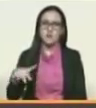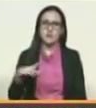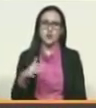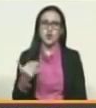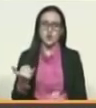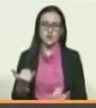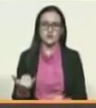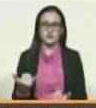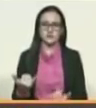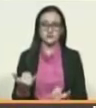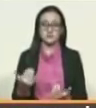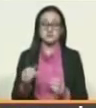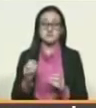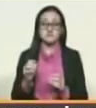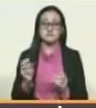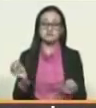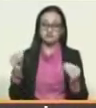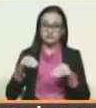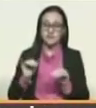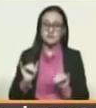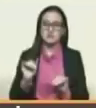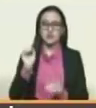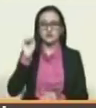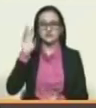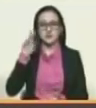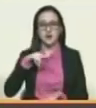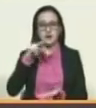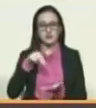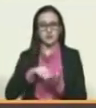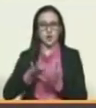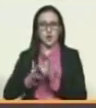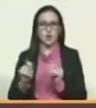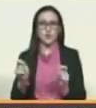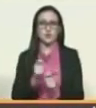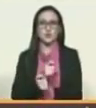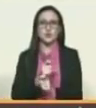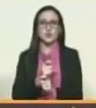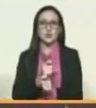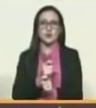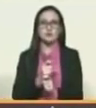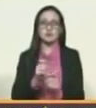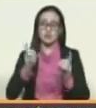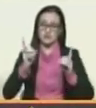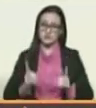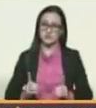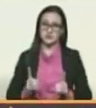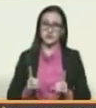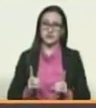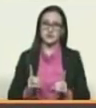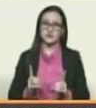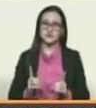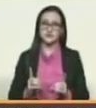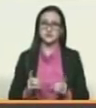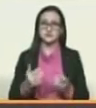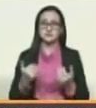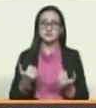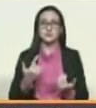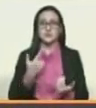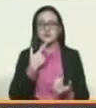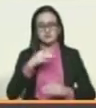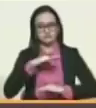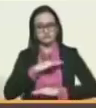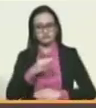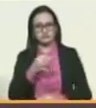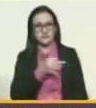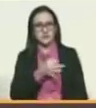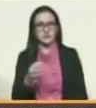lo que la Asamblea Nacional Constituyente pueda decidir, y que sea, como digo, eficiente,